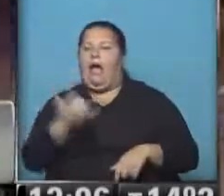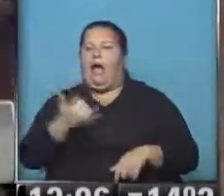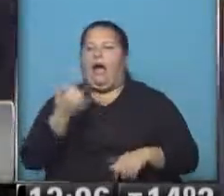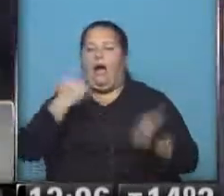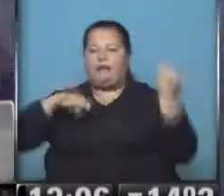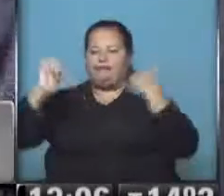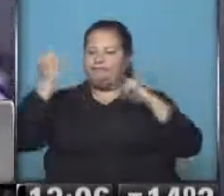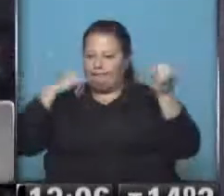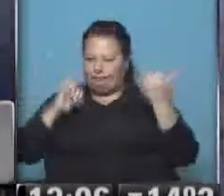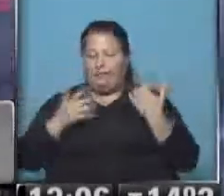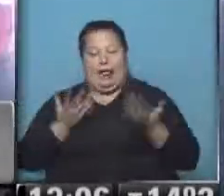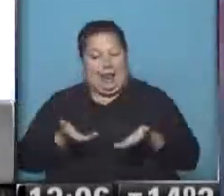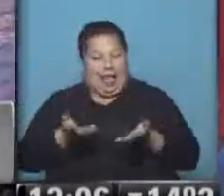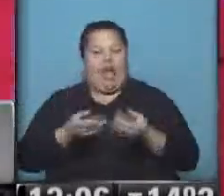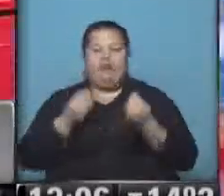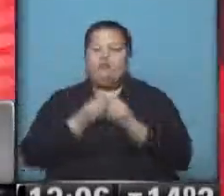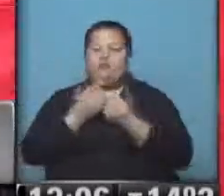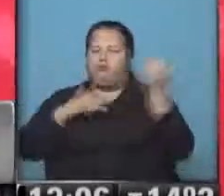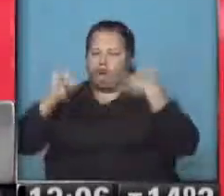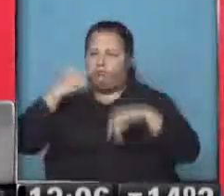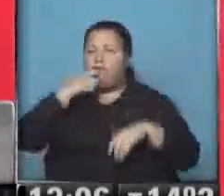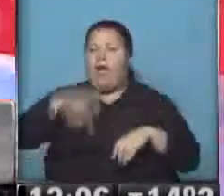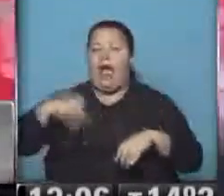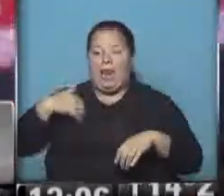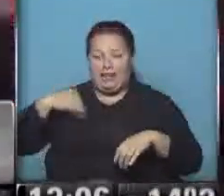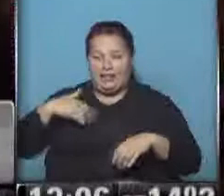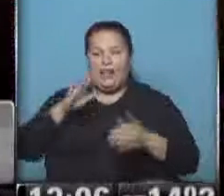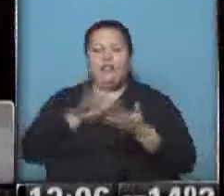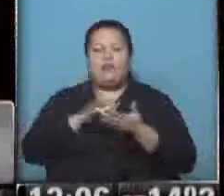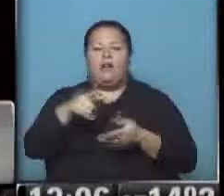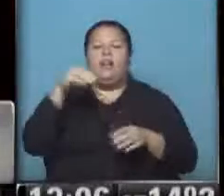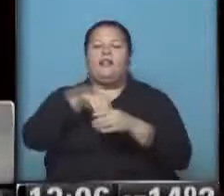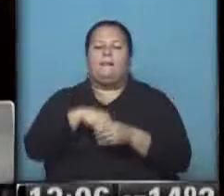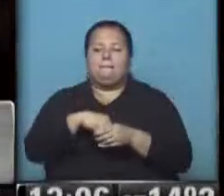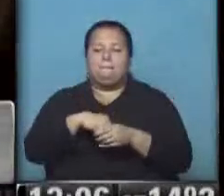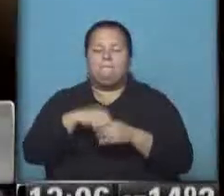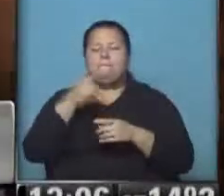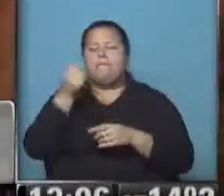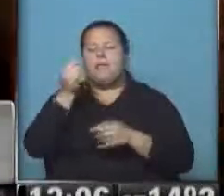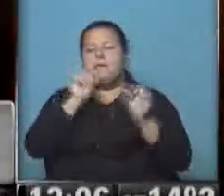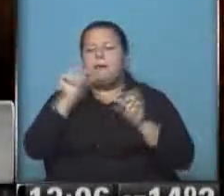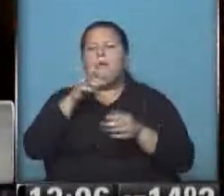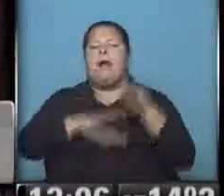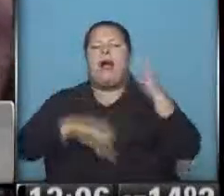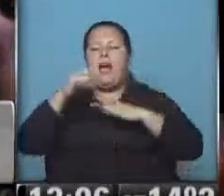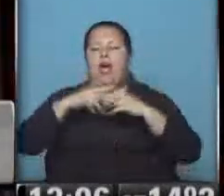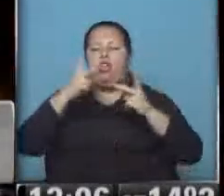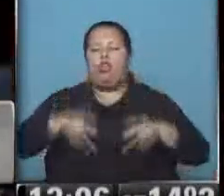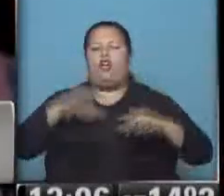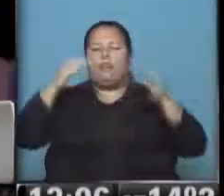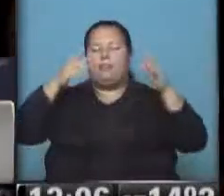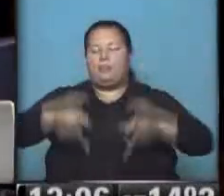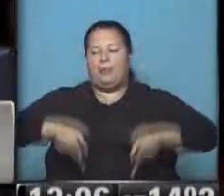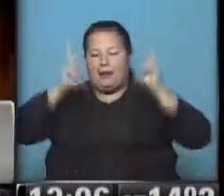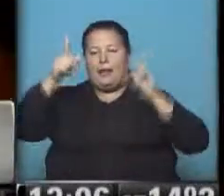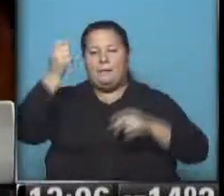estas inversiones. Claro, y son muchas las inversiones. Por ejemplo, en Argentina se refleja su participación en un fideicomiso para la construcción de dos departamentos en